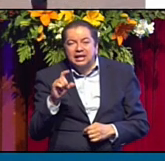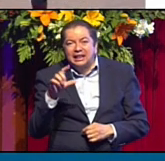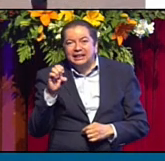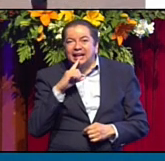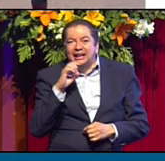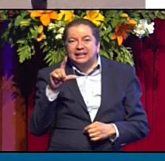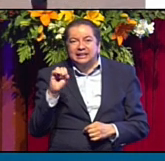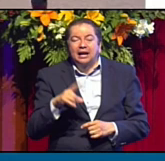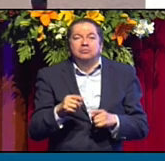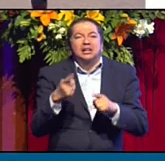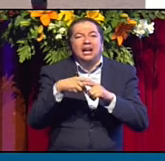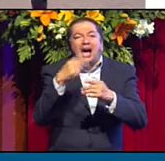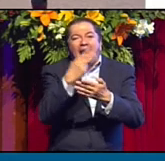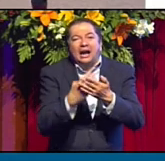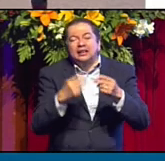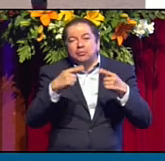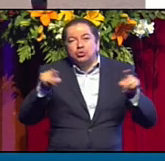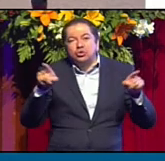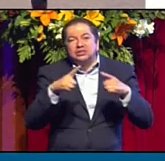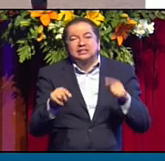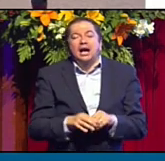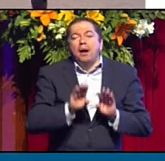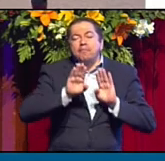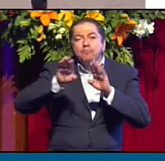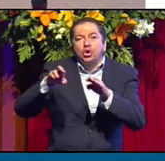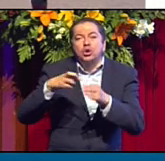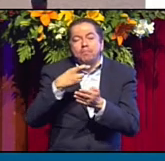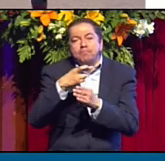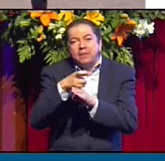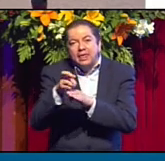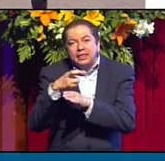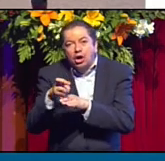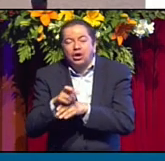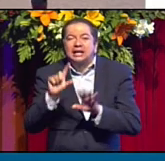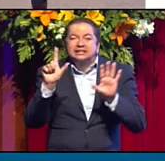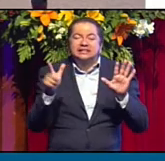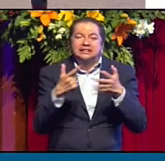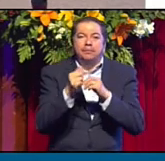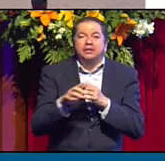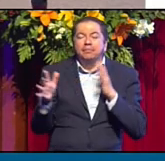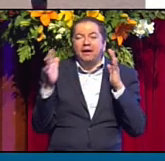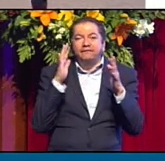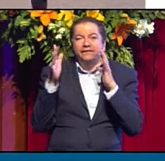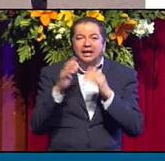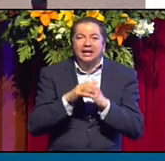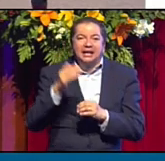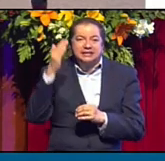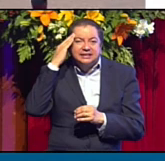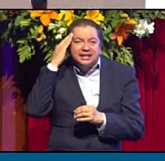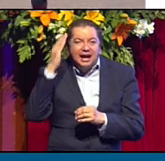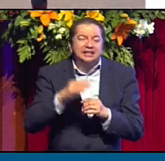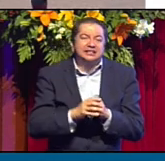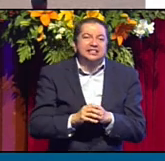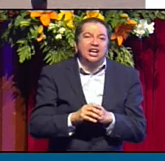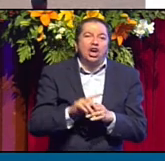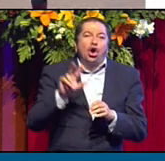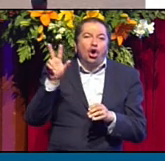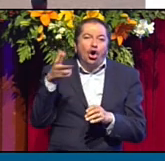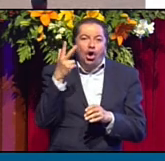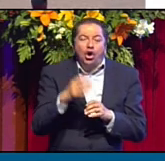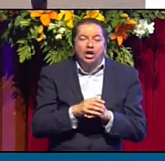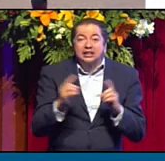escolar de red de artes de música, la capacitación y apoyo pedagógico, la 7ª feria de ciencia y tecnología, el 8º encuentro de